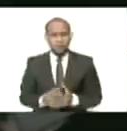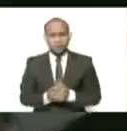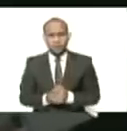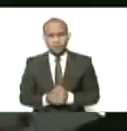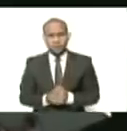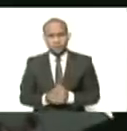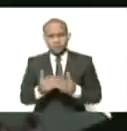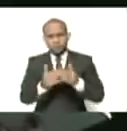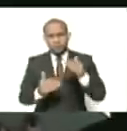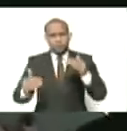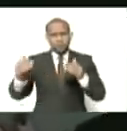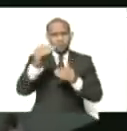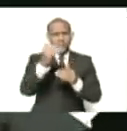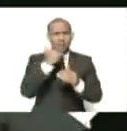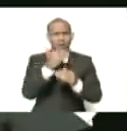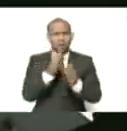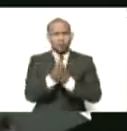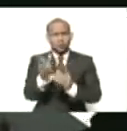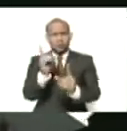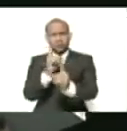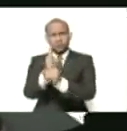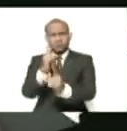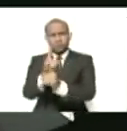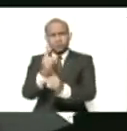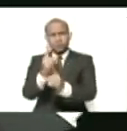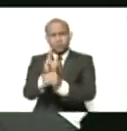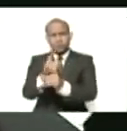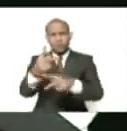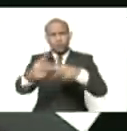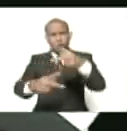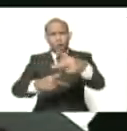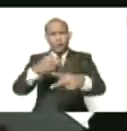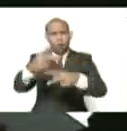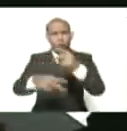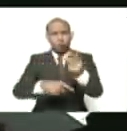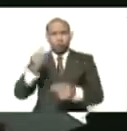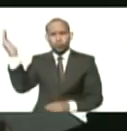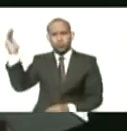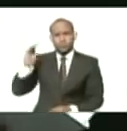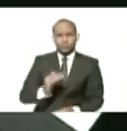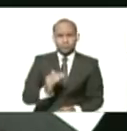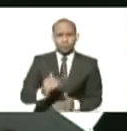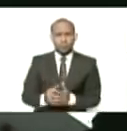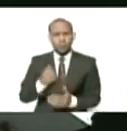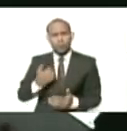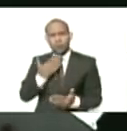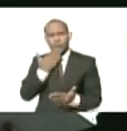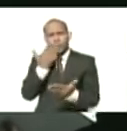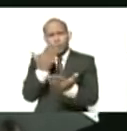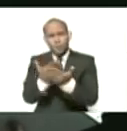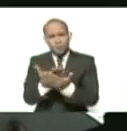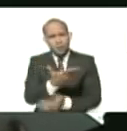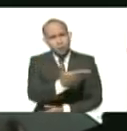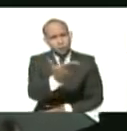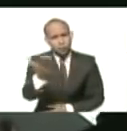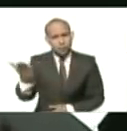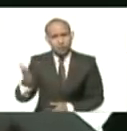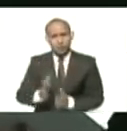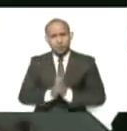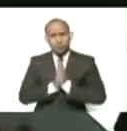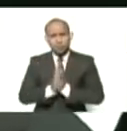de manera competitiva a la par de los productos importados, por lo que pedimos que se les